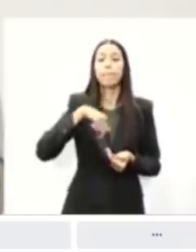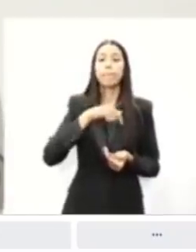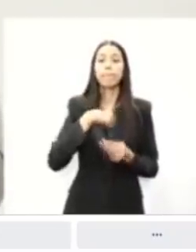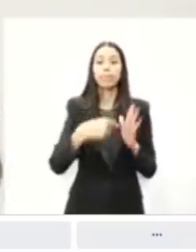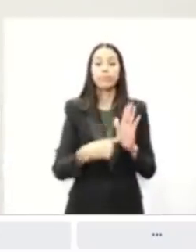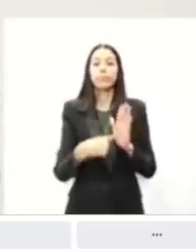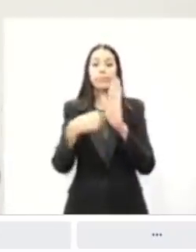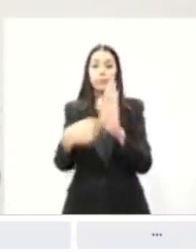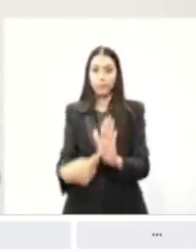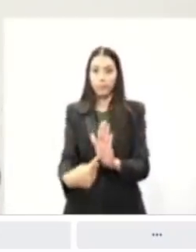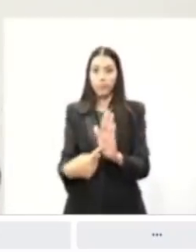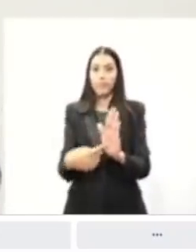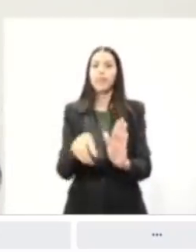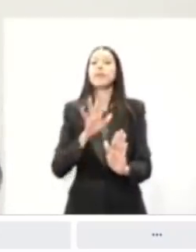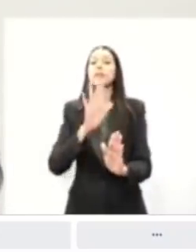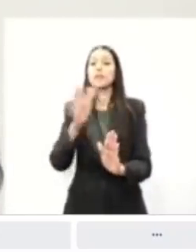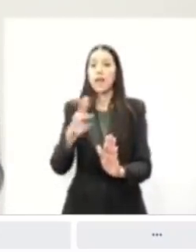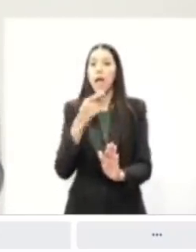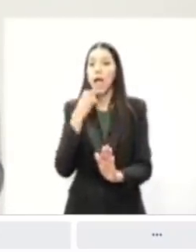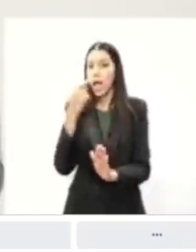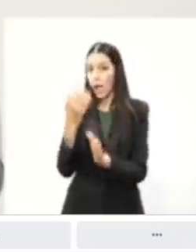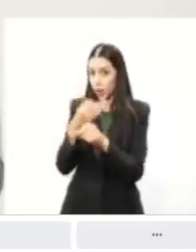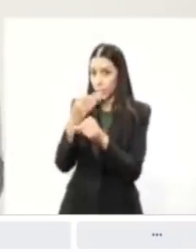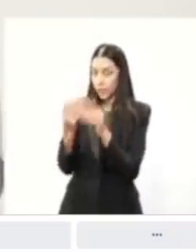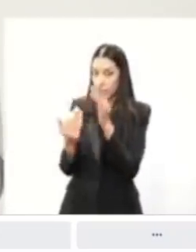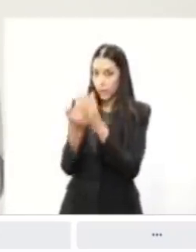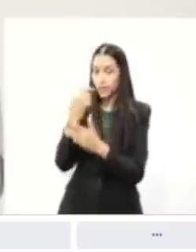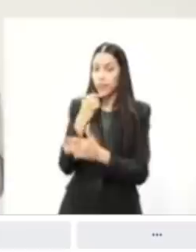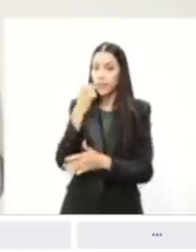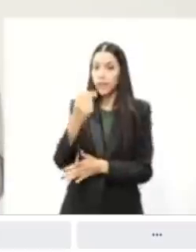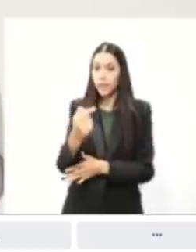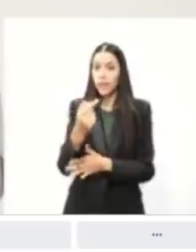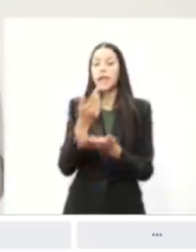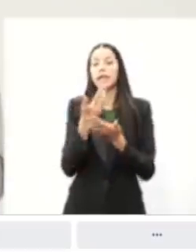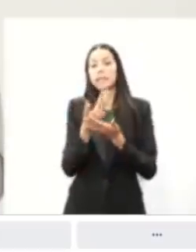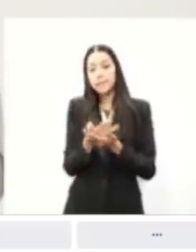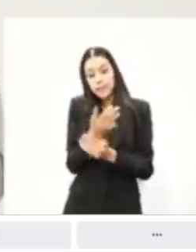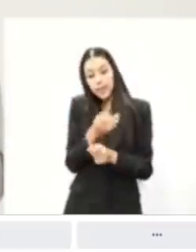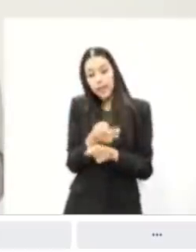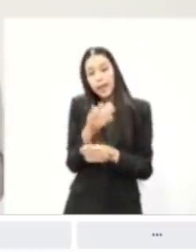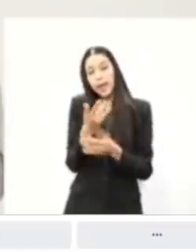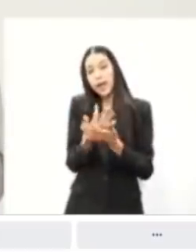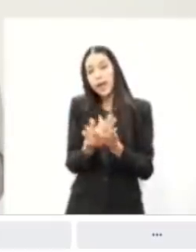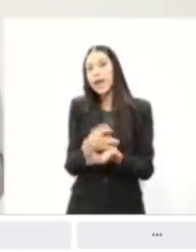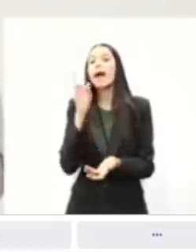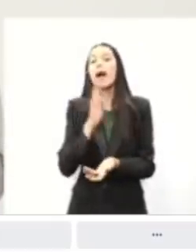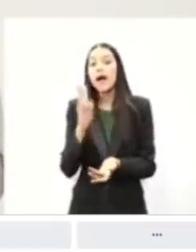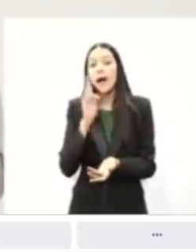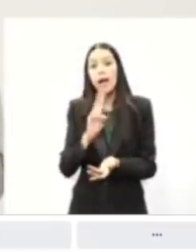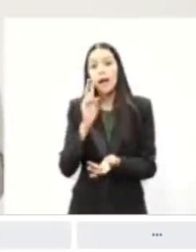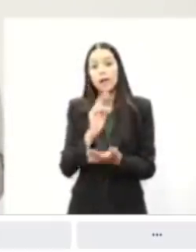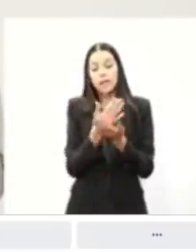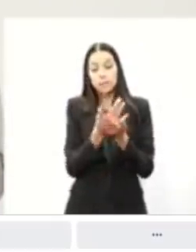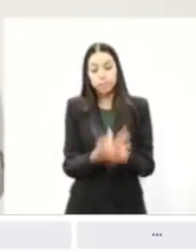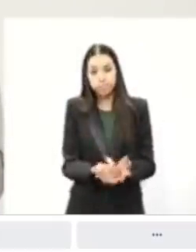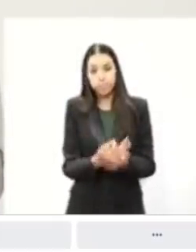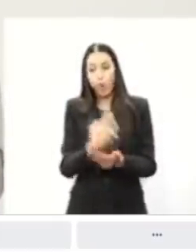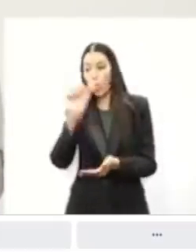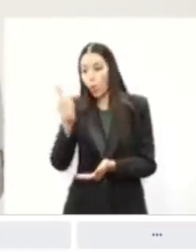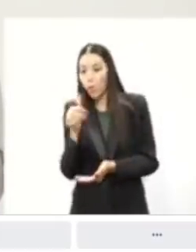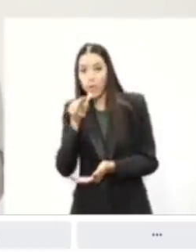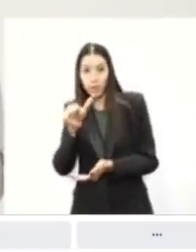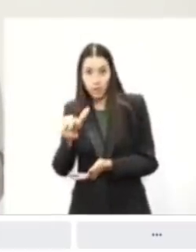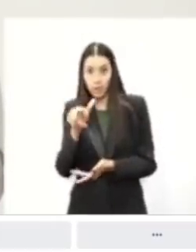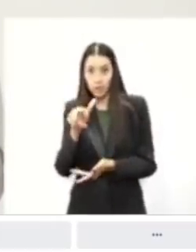hemos presentado las que ya mencioné ahorita en la mañana. Estamos en espera de ver si se dan los elementos para otras 18,